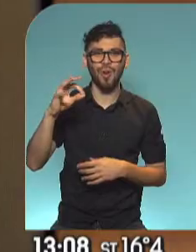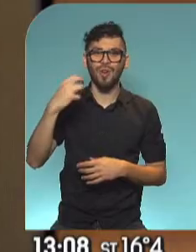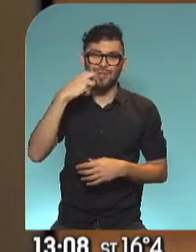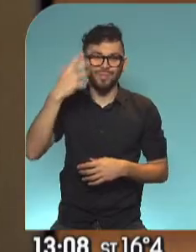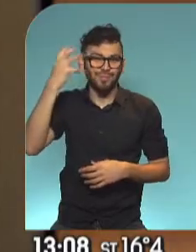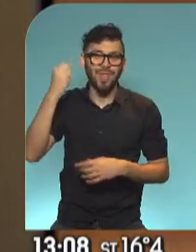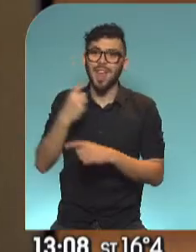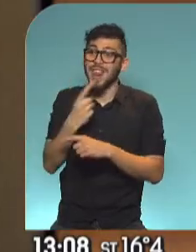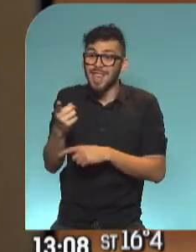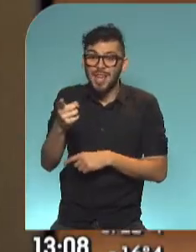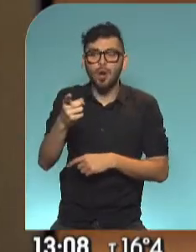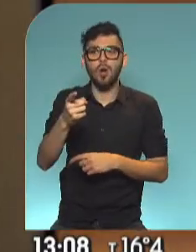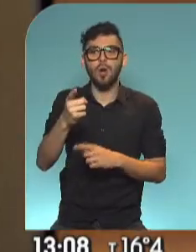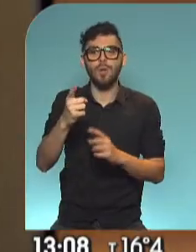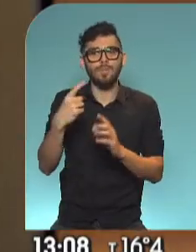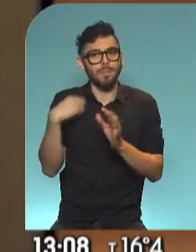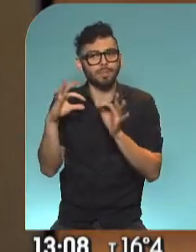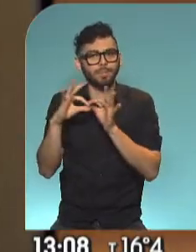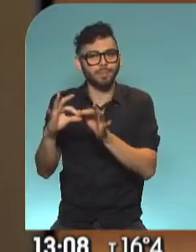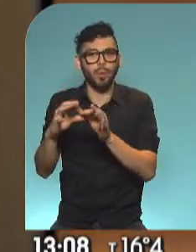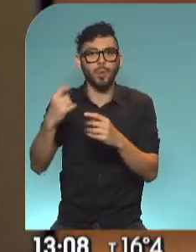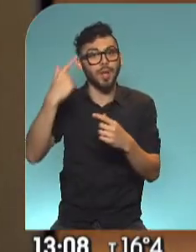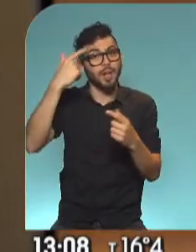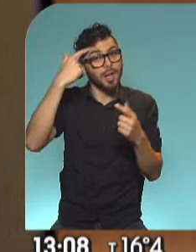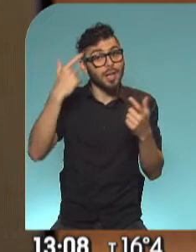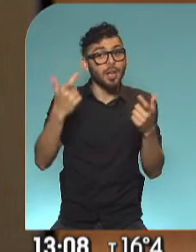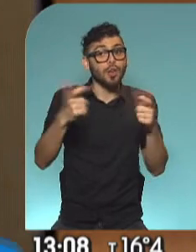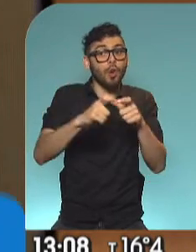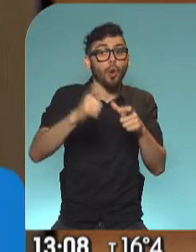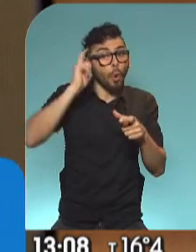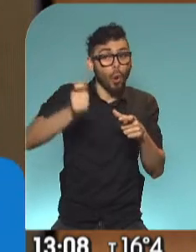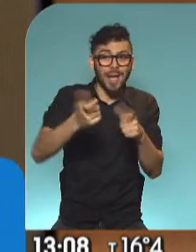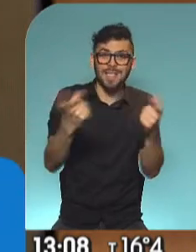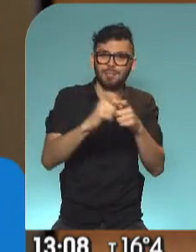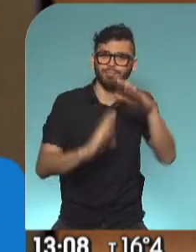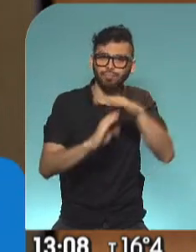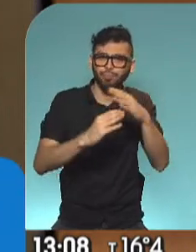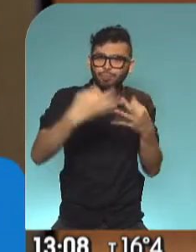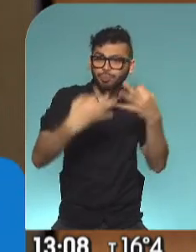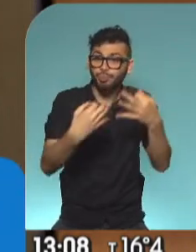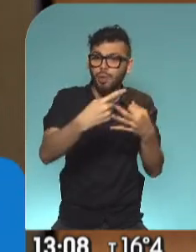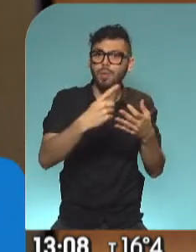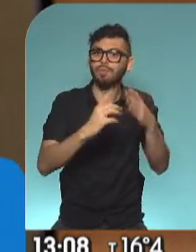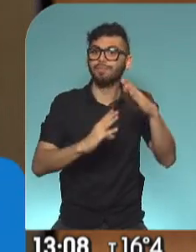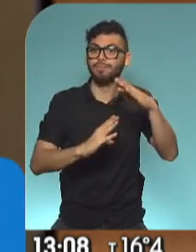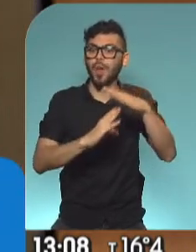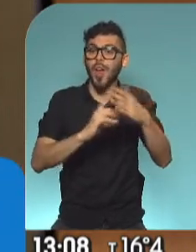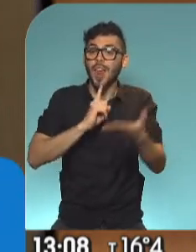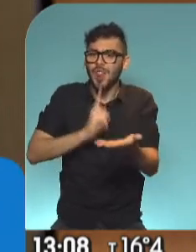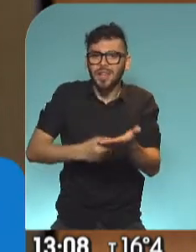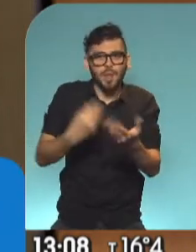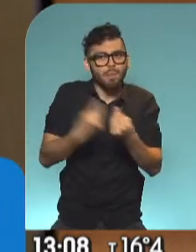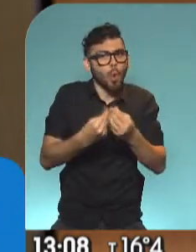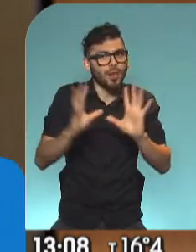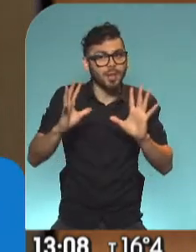se llena esta vacante porque la Corte decide un montón de cuestiones en última instancia, decide también los resultados de las elecciones. Trump viene agitando la idea de